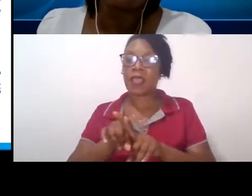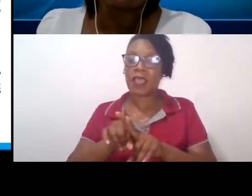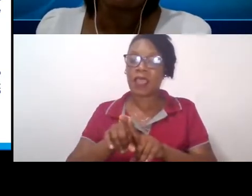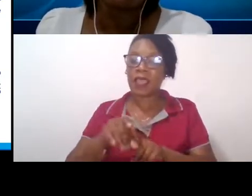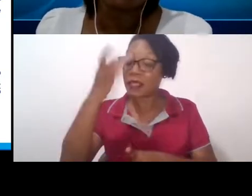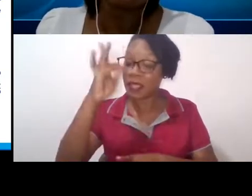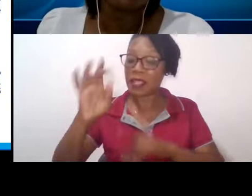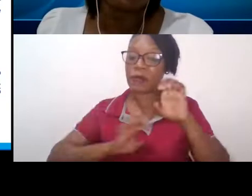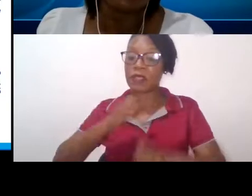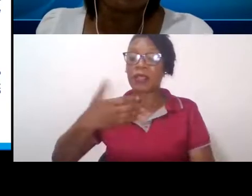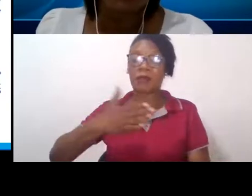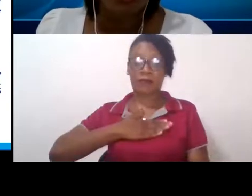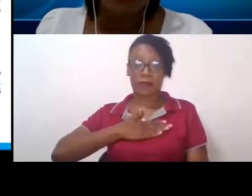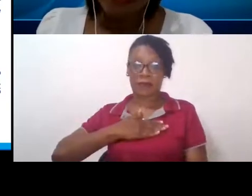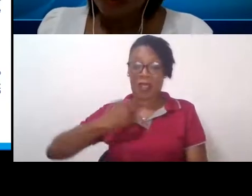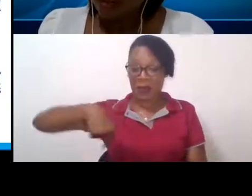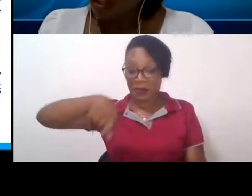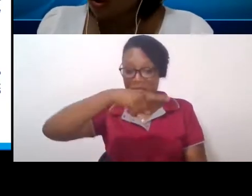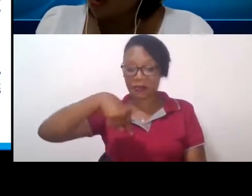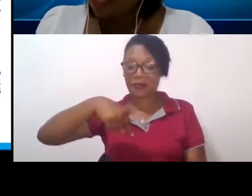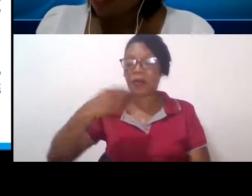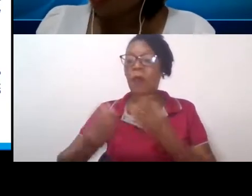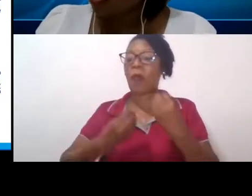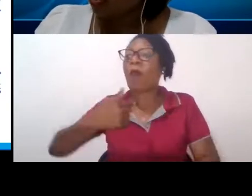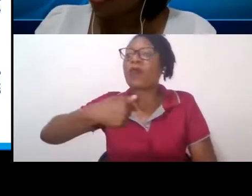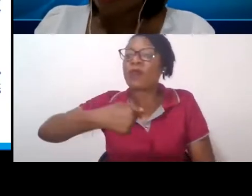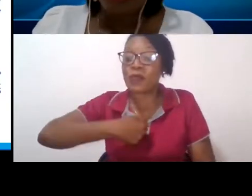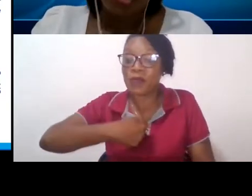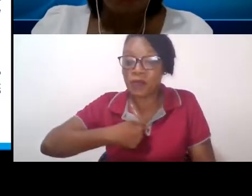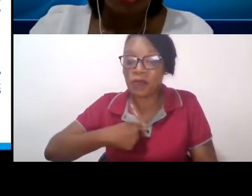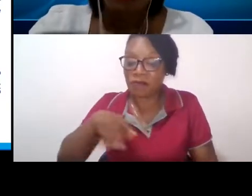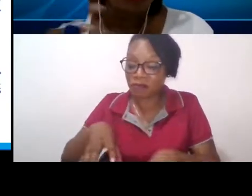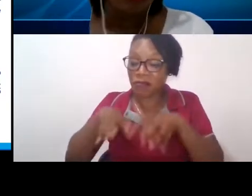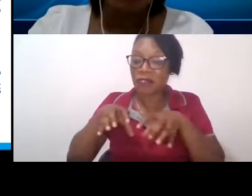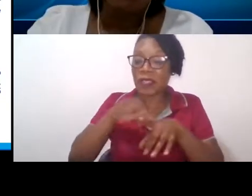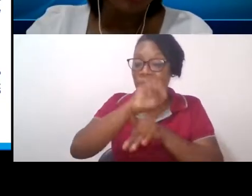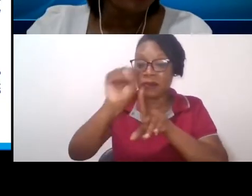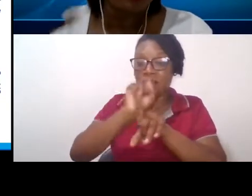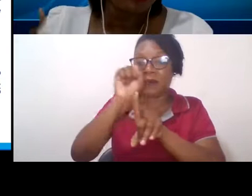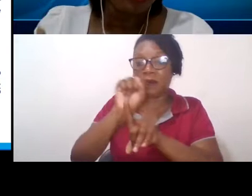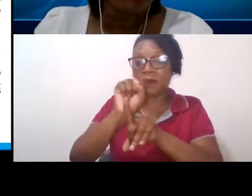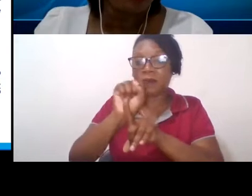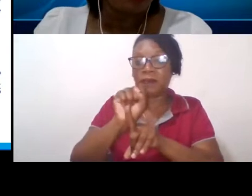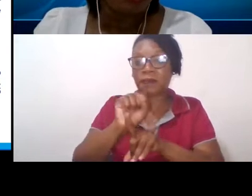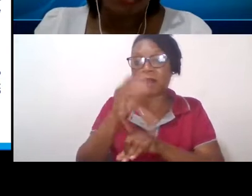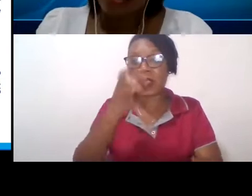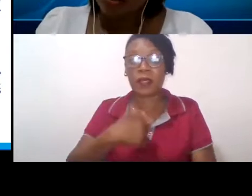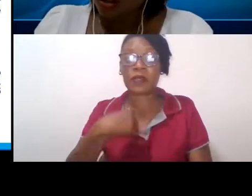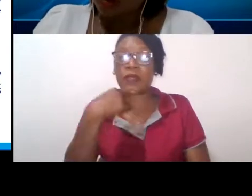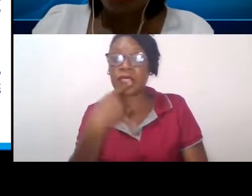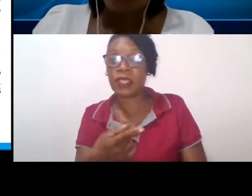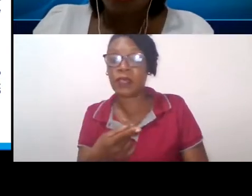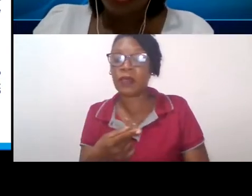nosotros. ¿Cómo estoy reaccionando yo ante esa situación? Cuando nosotros reaccionamos, y eso se lo digo como un ejercicio de